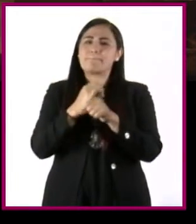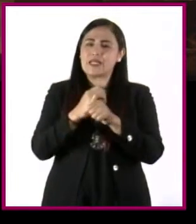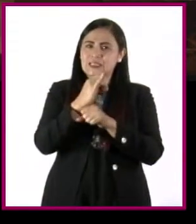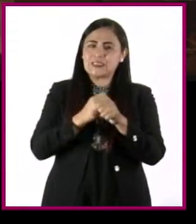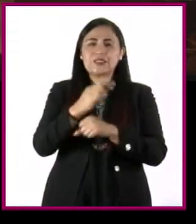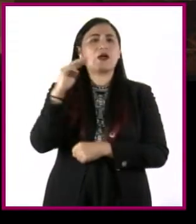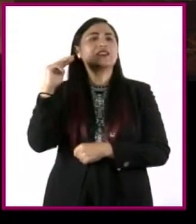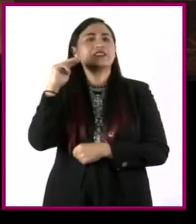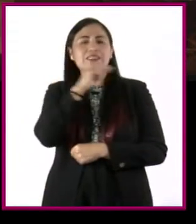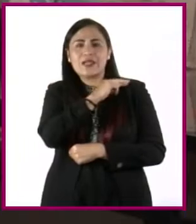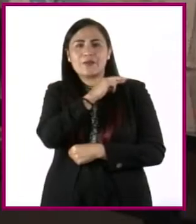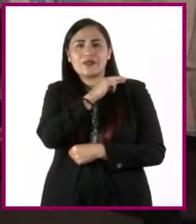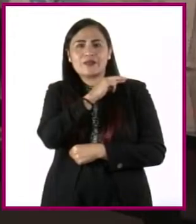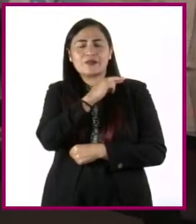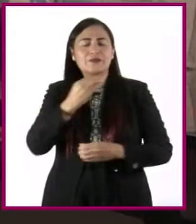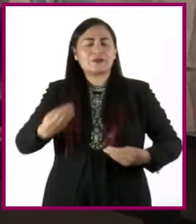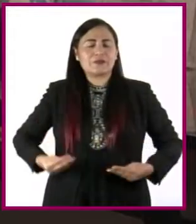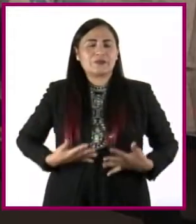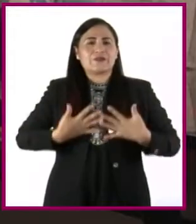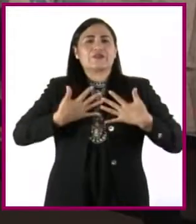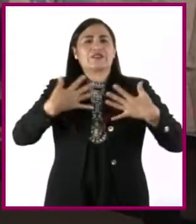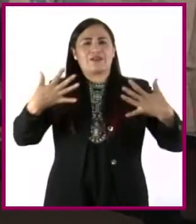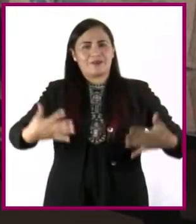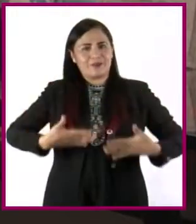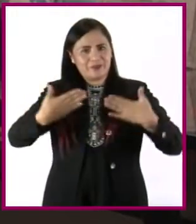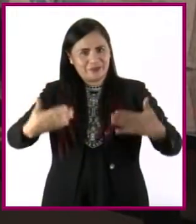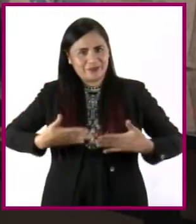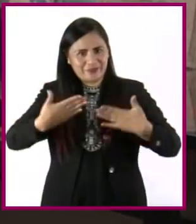investigadores rápidos y animosos.